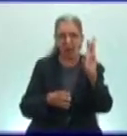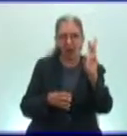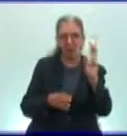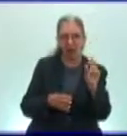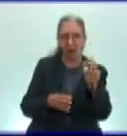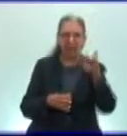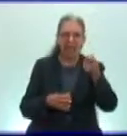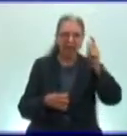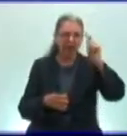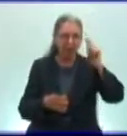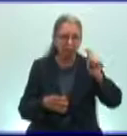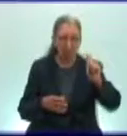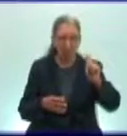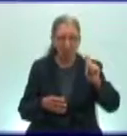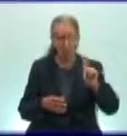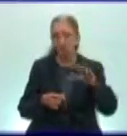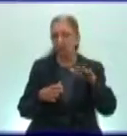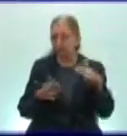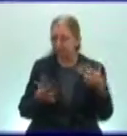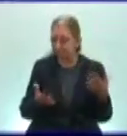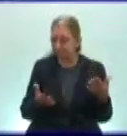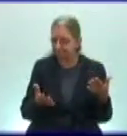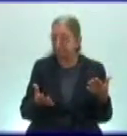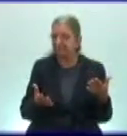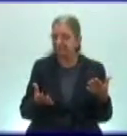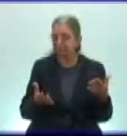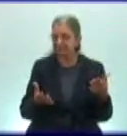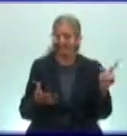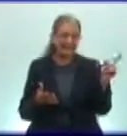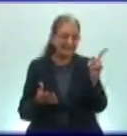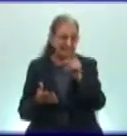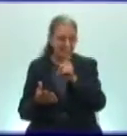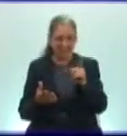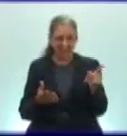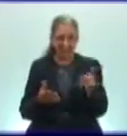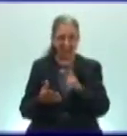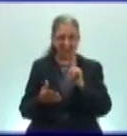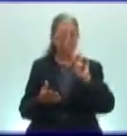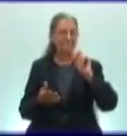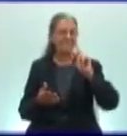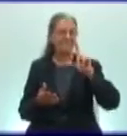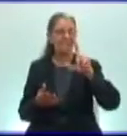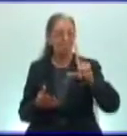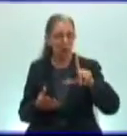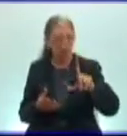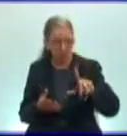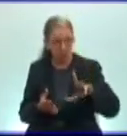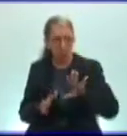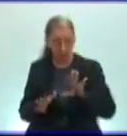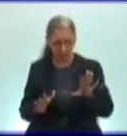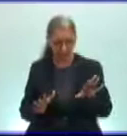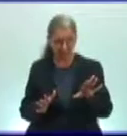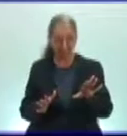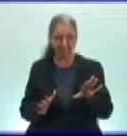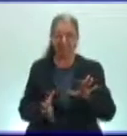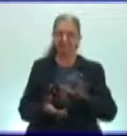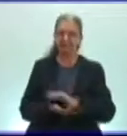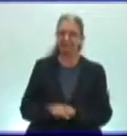número atómico. Recuerden que el número atómico lo representamos con una letra Z mayúscula.